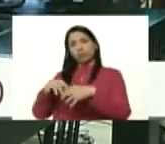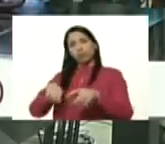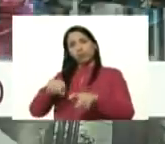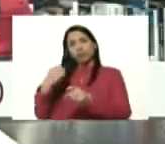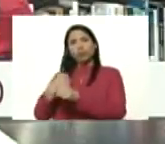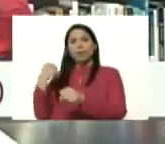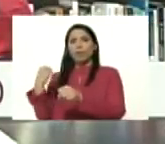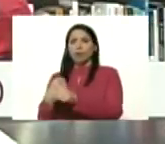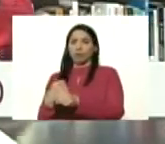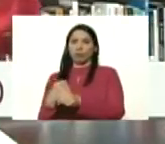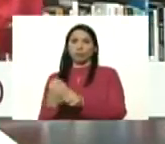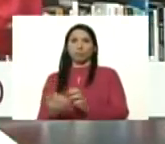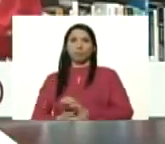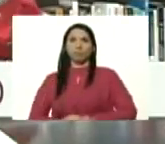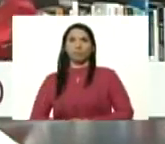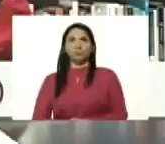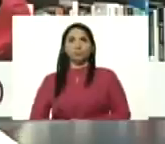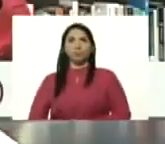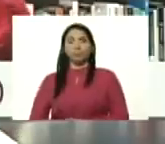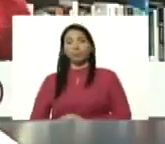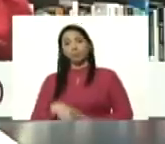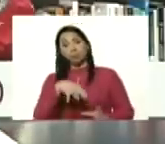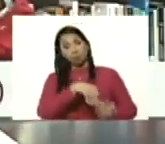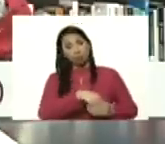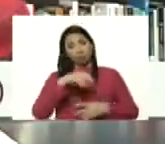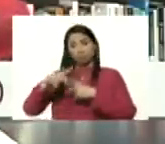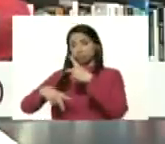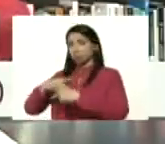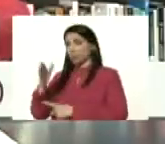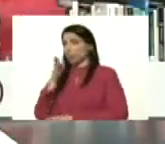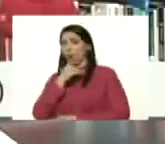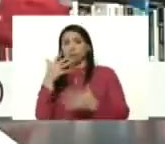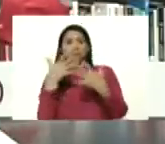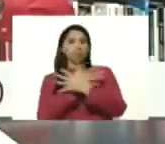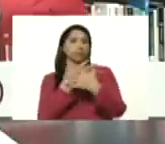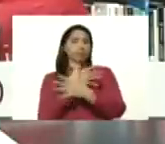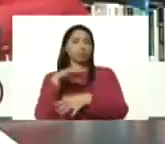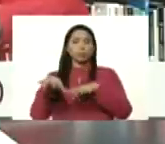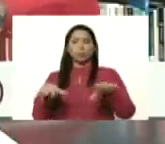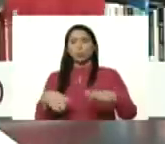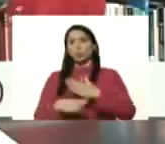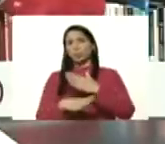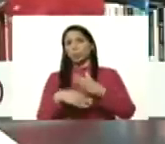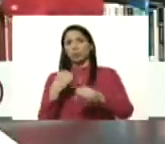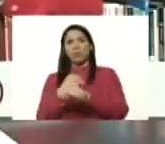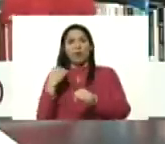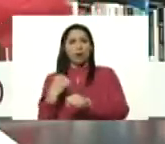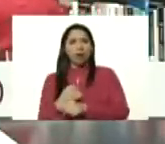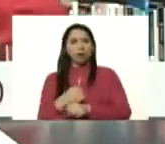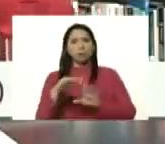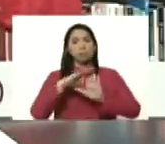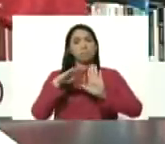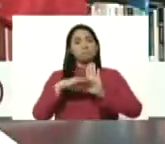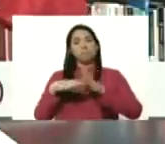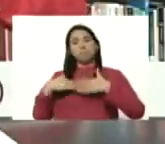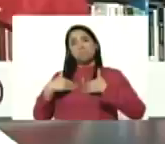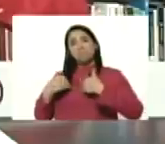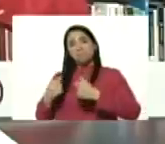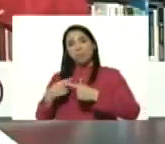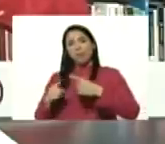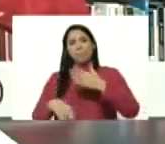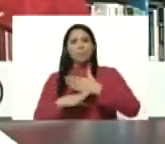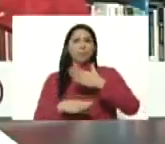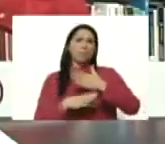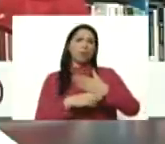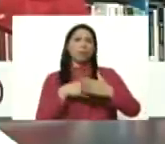trabajando. Entre cuarentena y producción no hay contradicción. Trabajando con sus medidas de seguridad para ir de